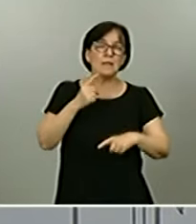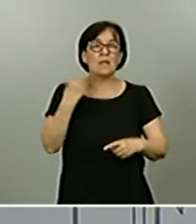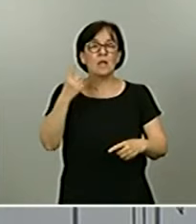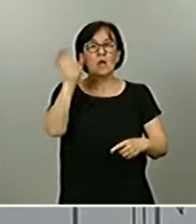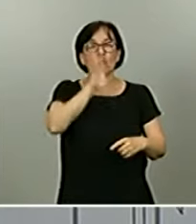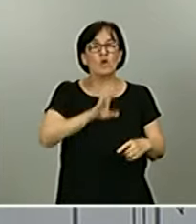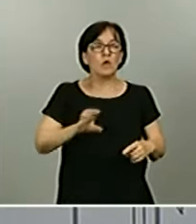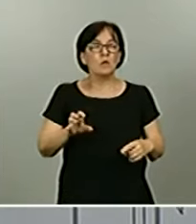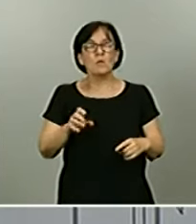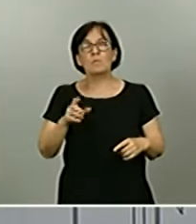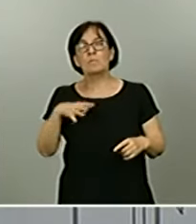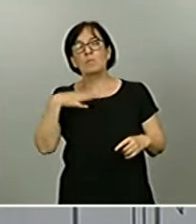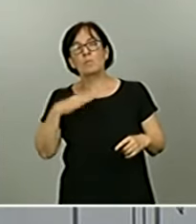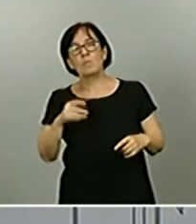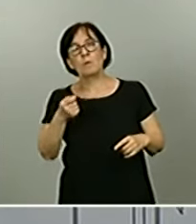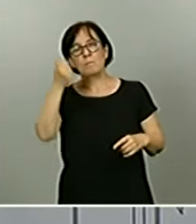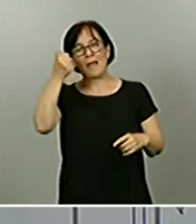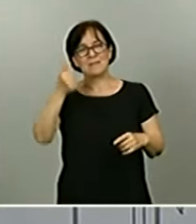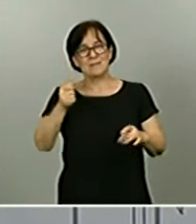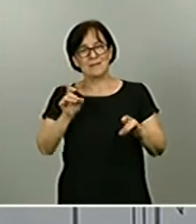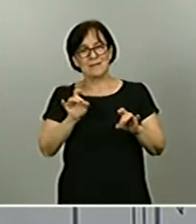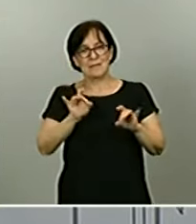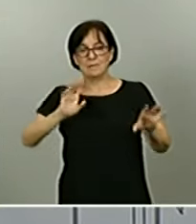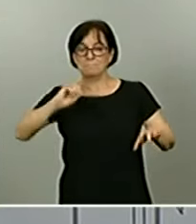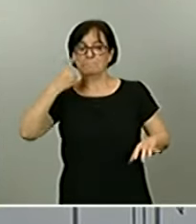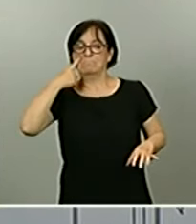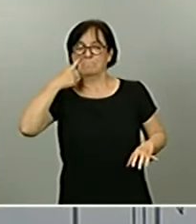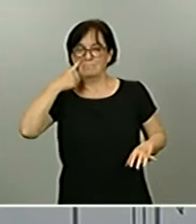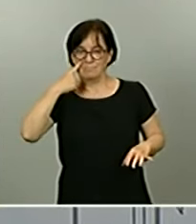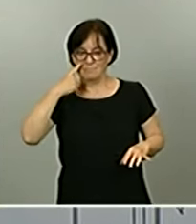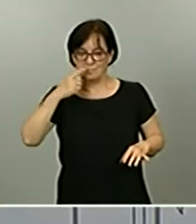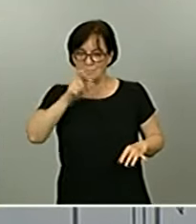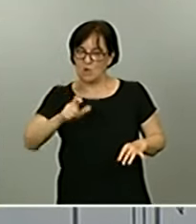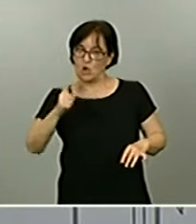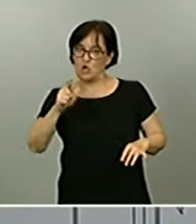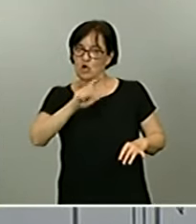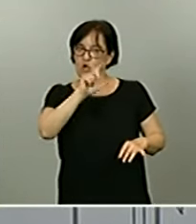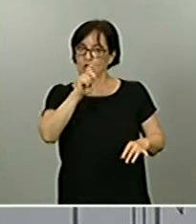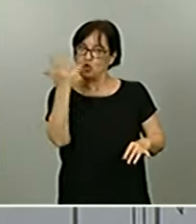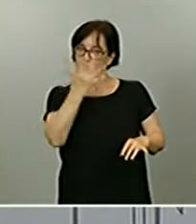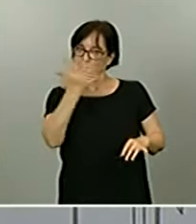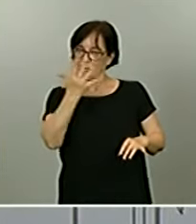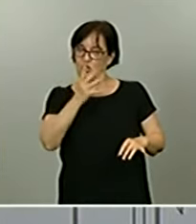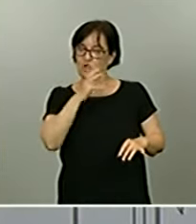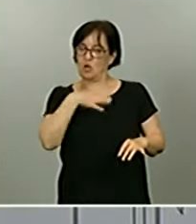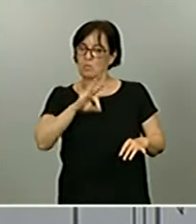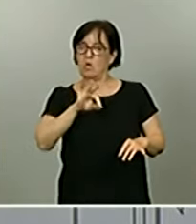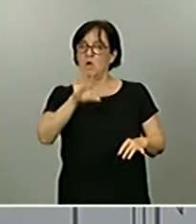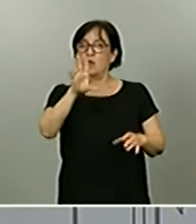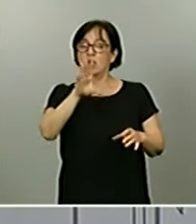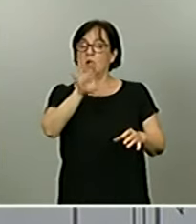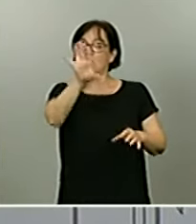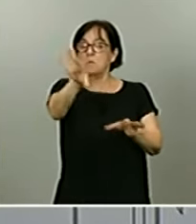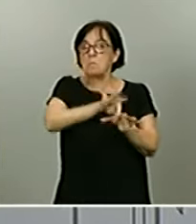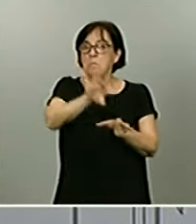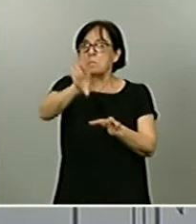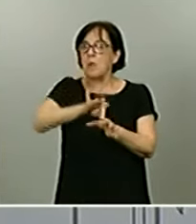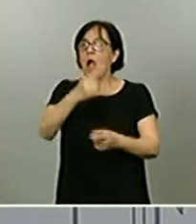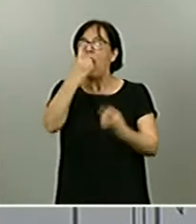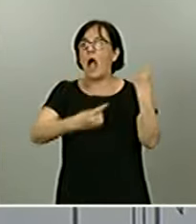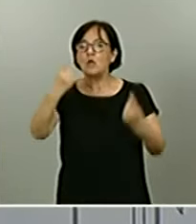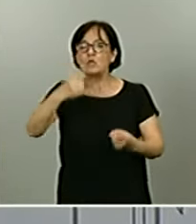un poco más sensibles en la detección de casos sospechosos, incluyan entre los sospechosos algunos que en otras comunidades pueden